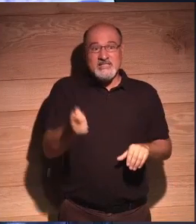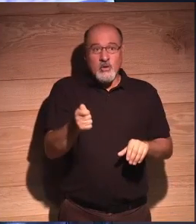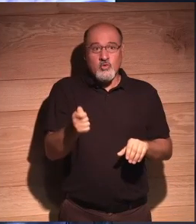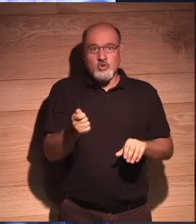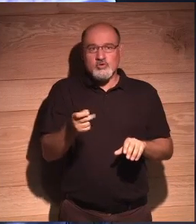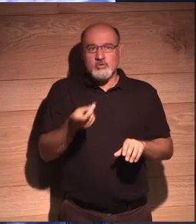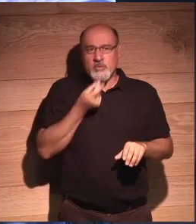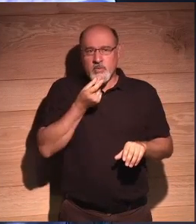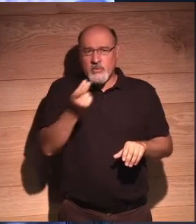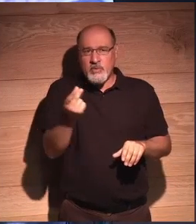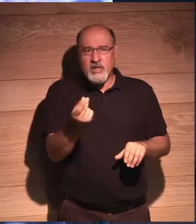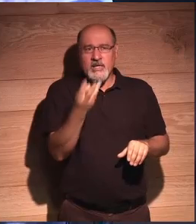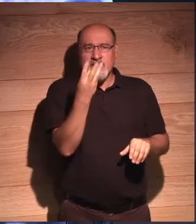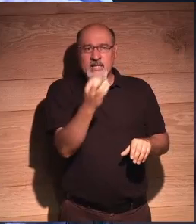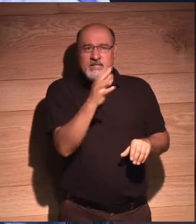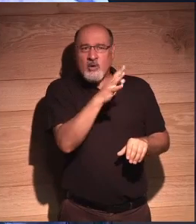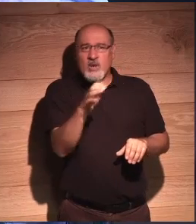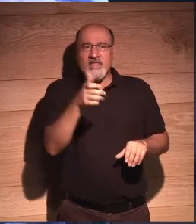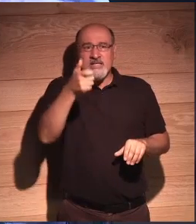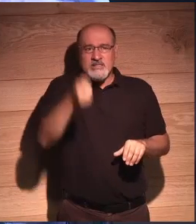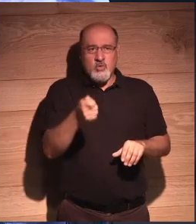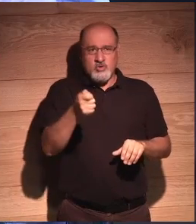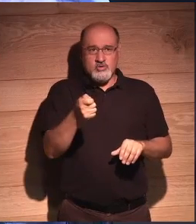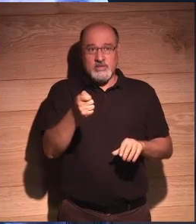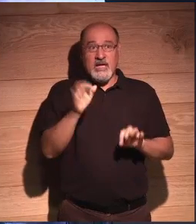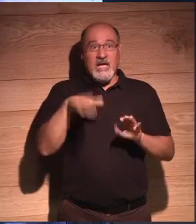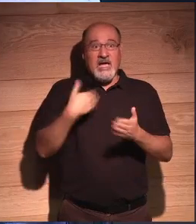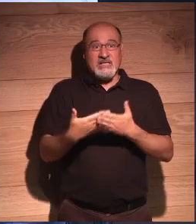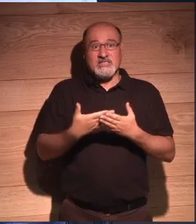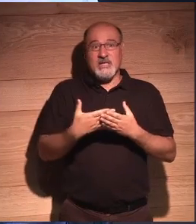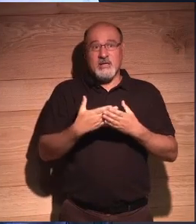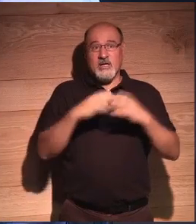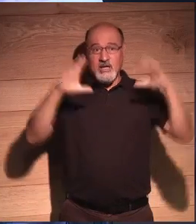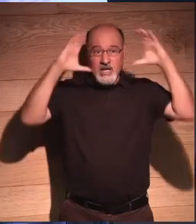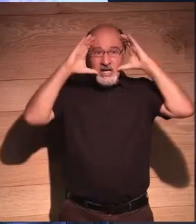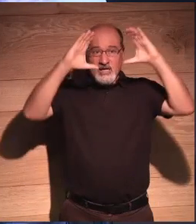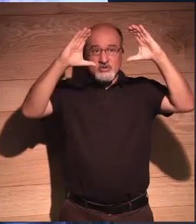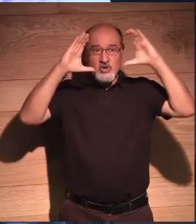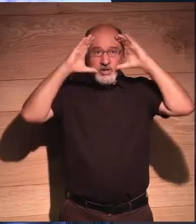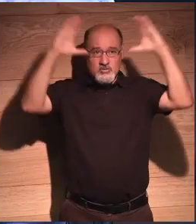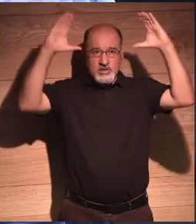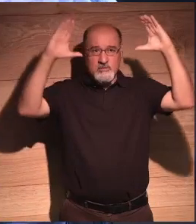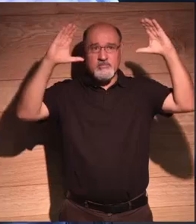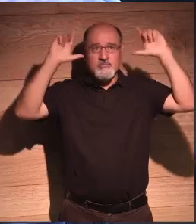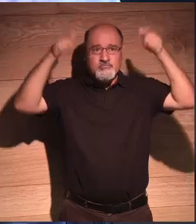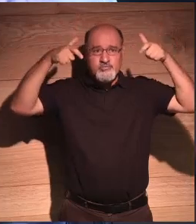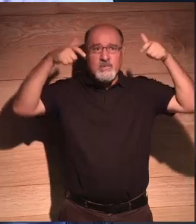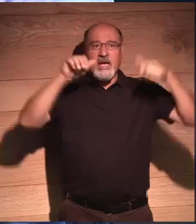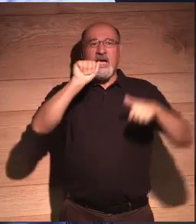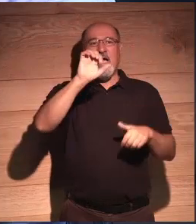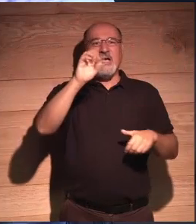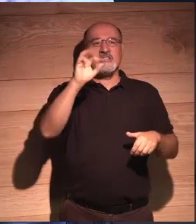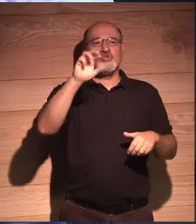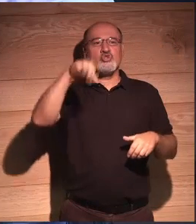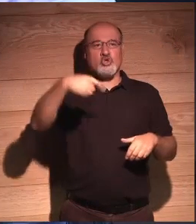como 30 y tantos o 40 y tantos segundos hasta que Armstrong aluniza, que es se ha visto aquí.